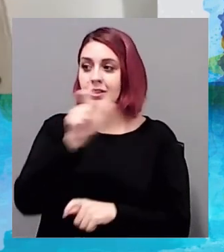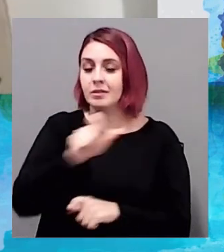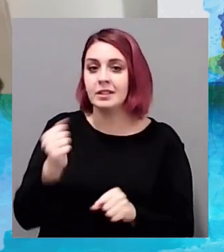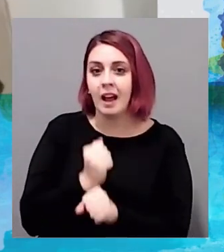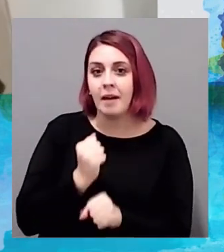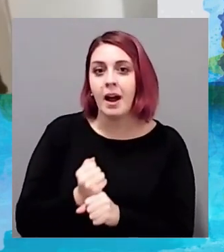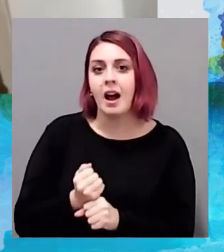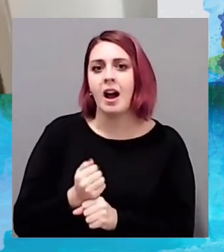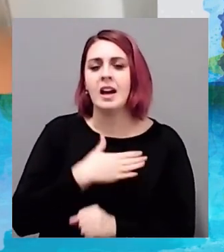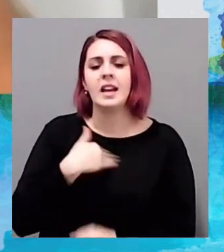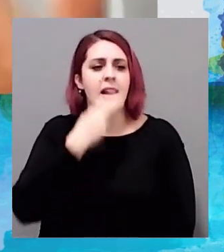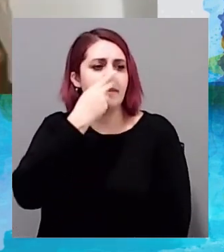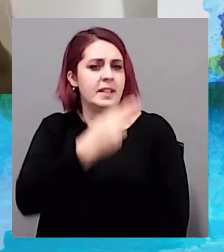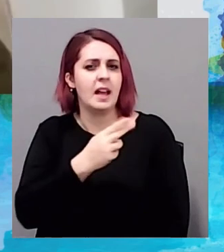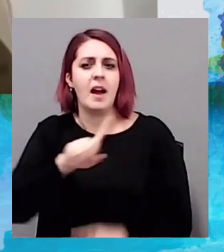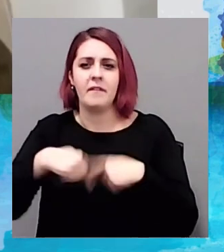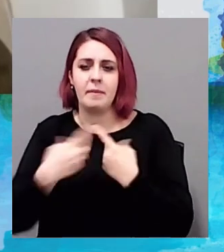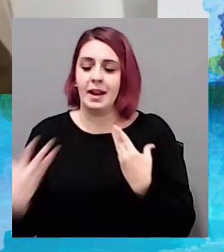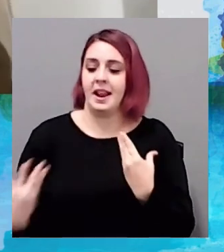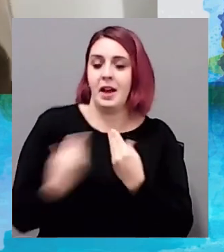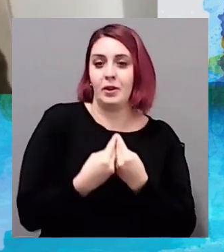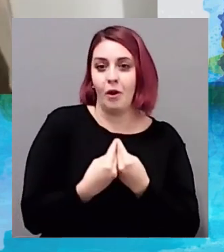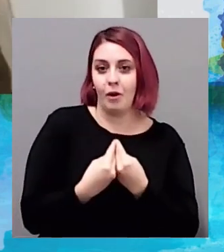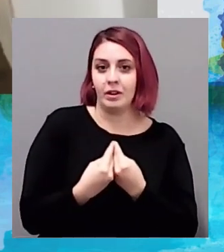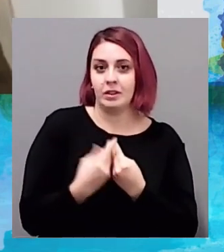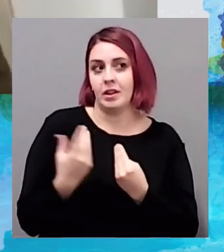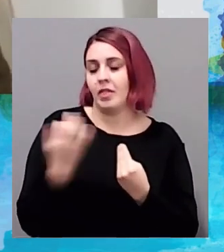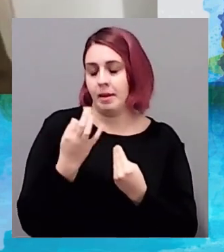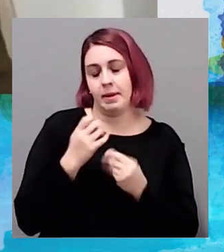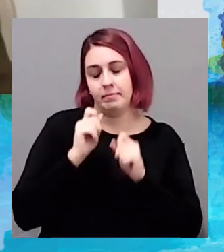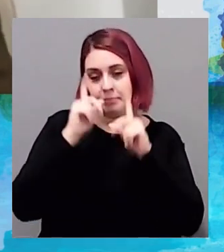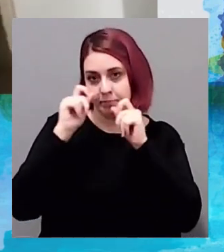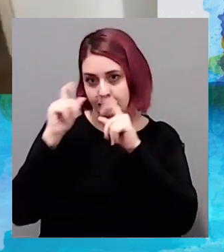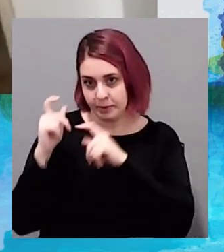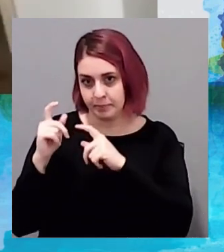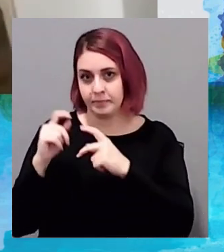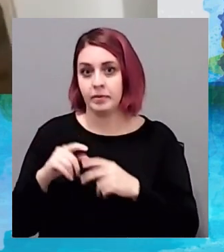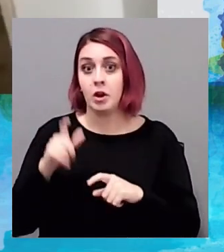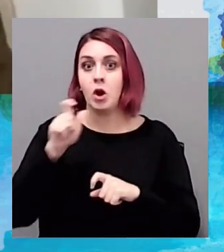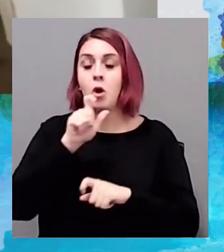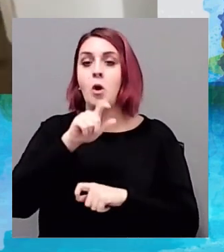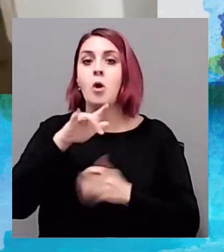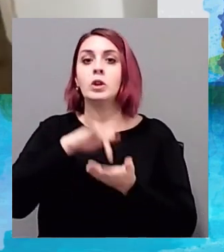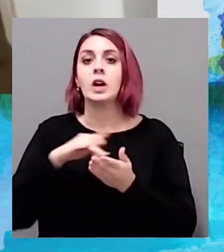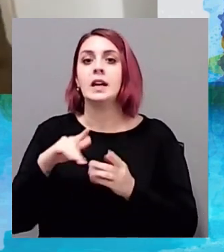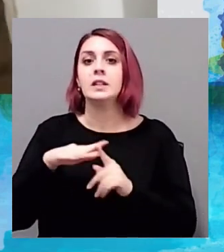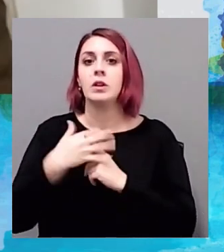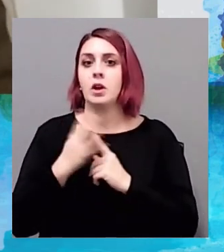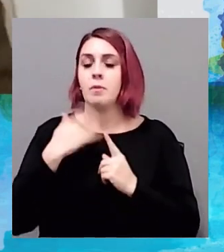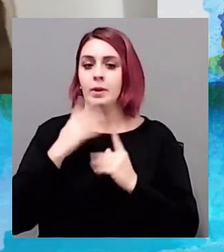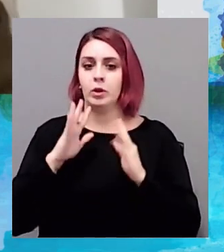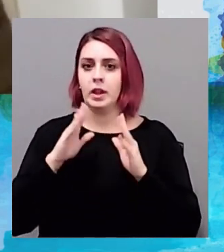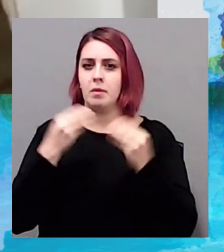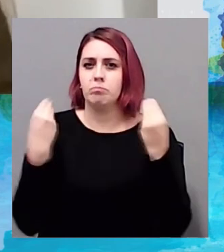quiere visitar el museo con su familia, y todo eso hay que tenerlo en cuenta. Hay momentos de aglomeración, que son momentos que